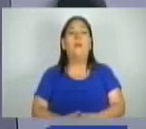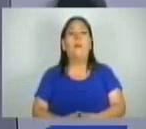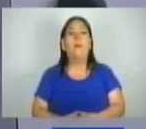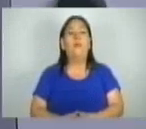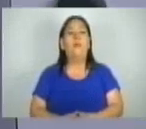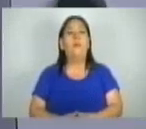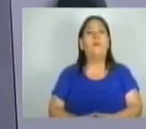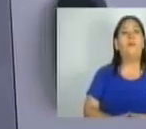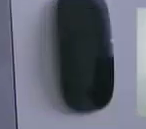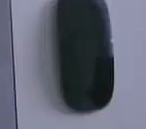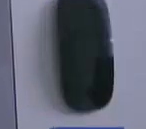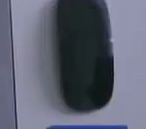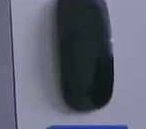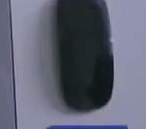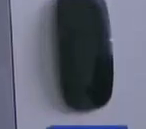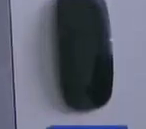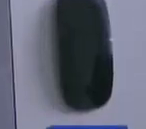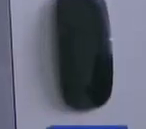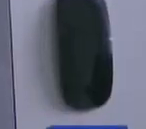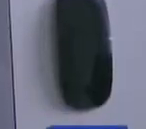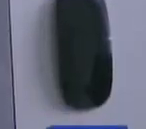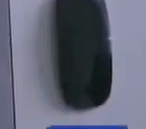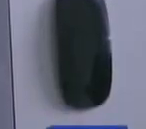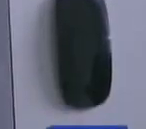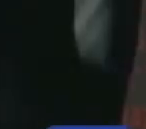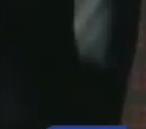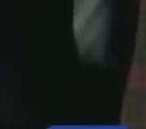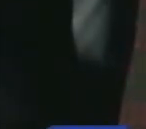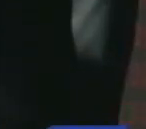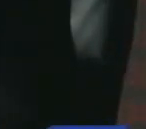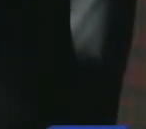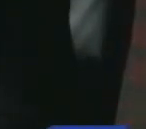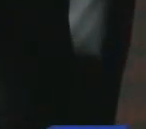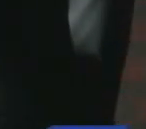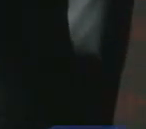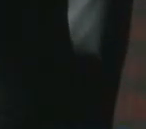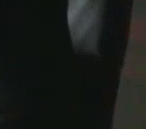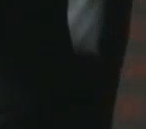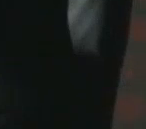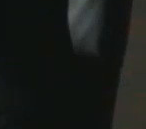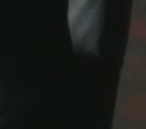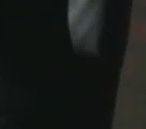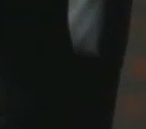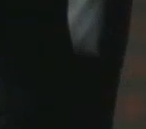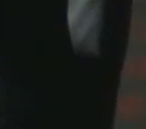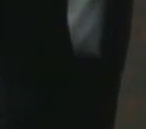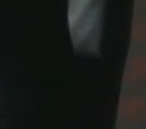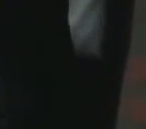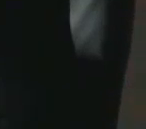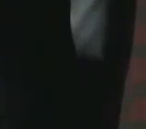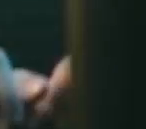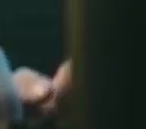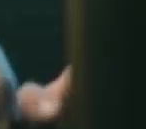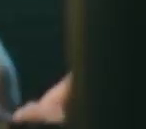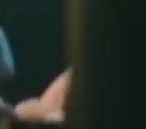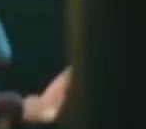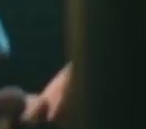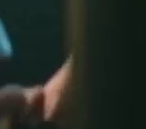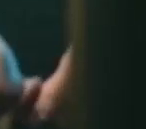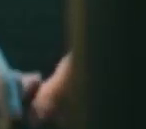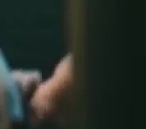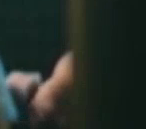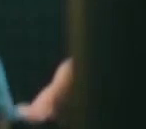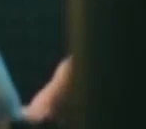financieras entre 2022 y 2023 una empresa dedicada a ciberseguridad detectó un aumento